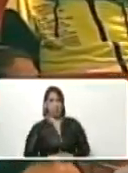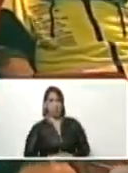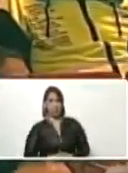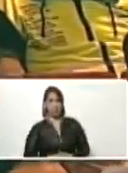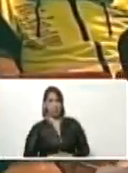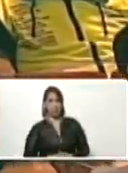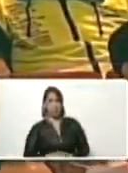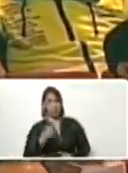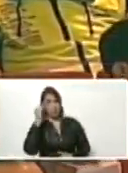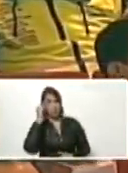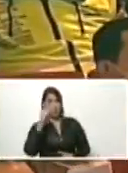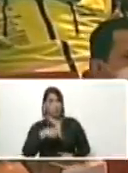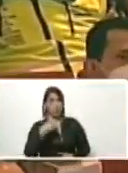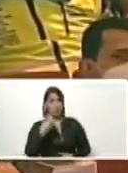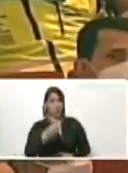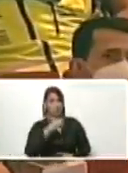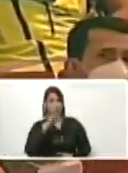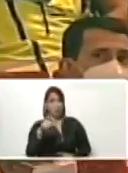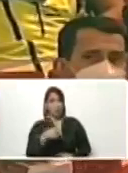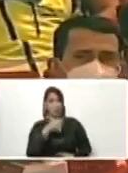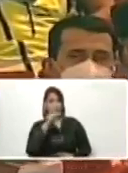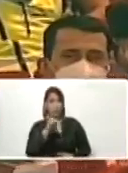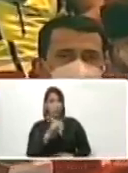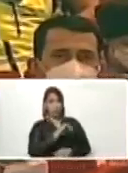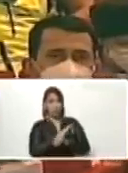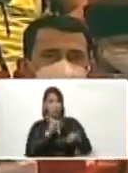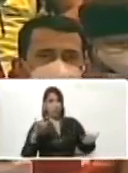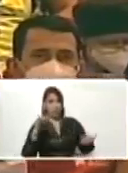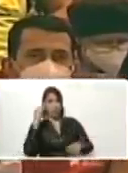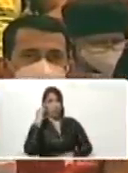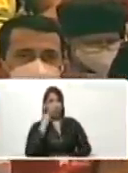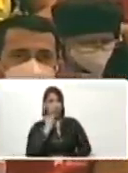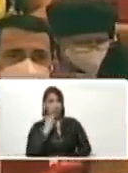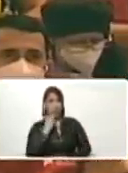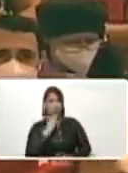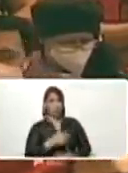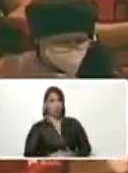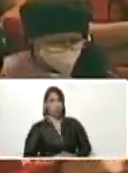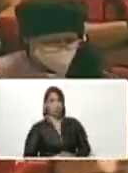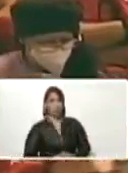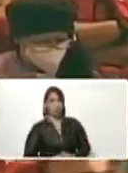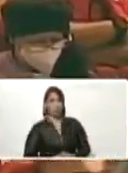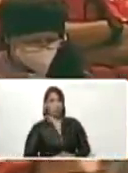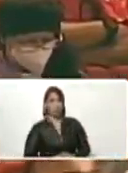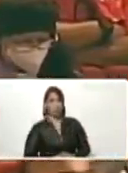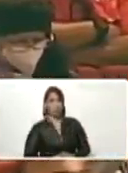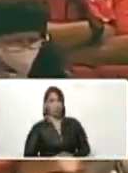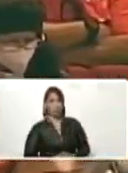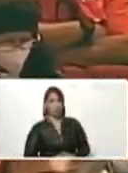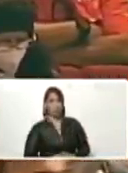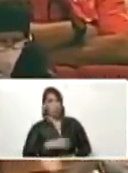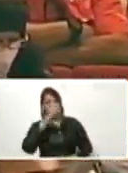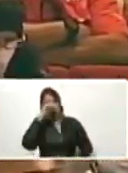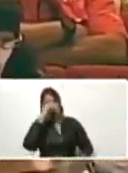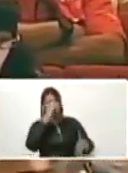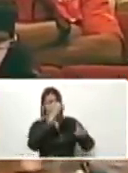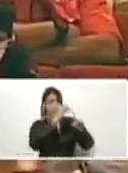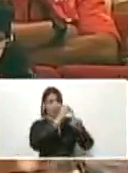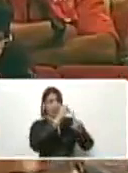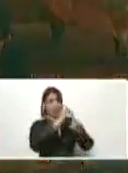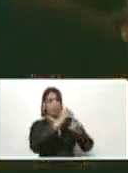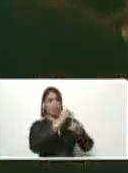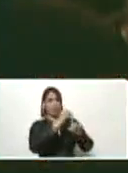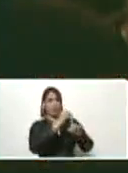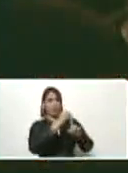del día siguiente, el 25 de junio, ya Bolívar en el parte había dicho que el objetivo de él era